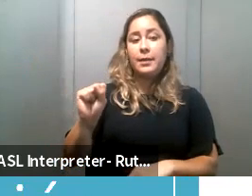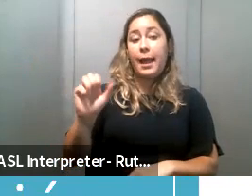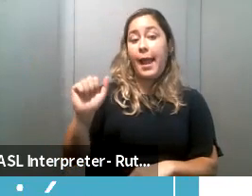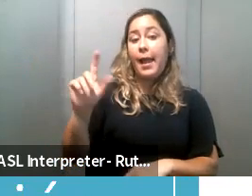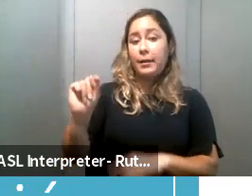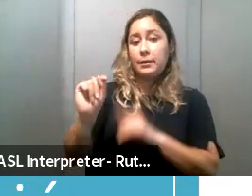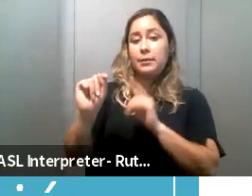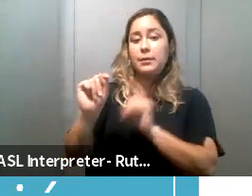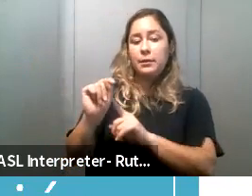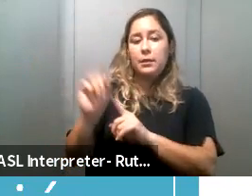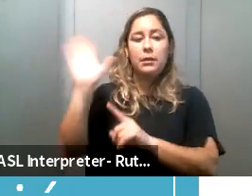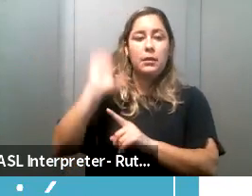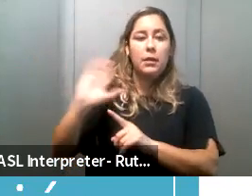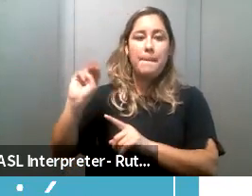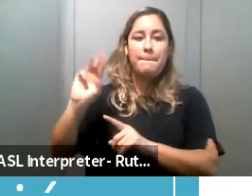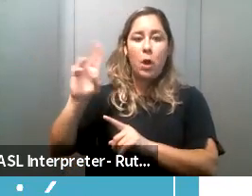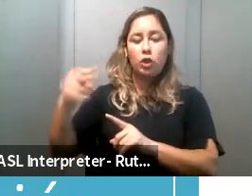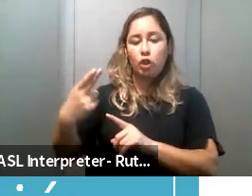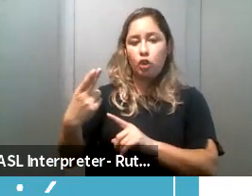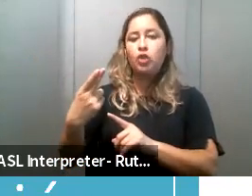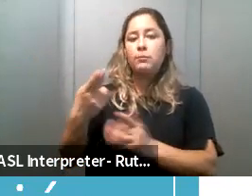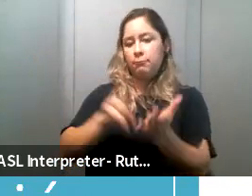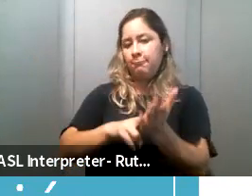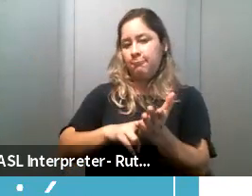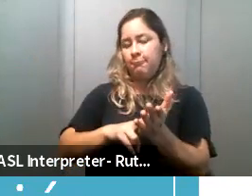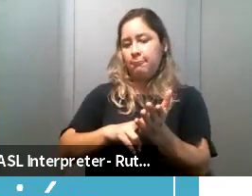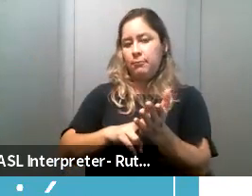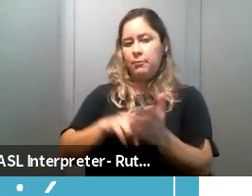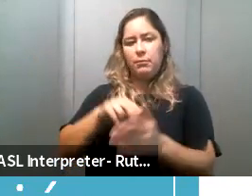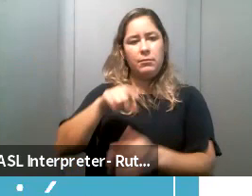ninguna protección para personas en cárceles de inmigración.